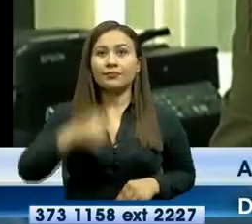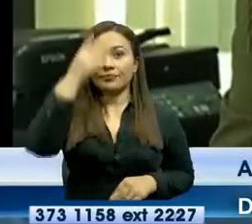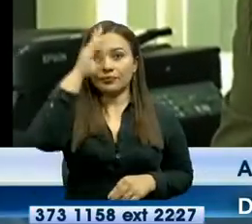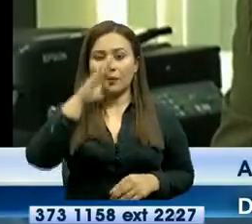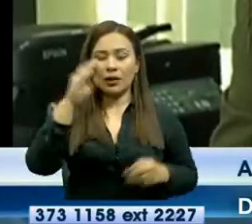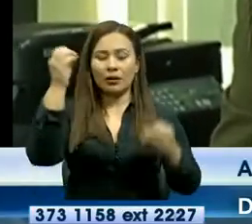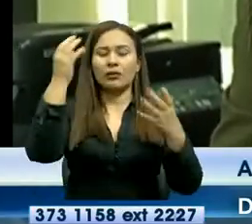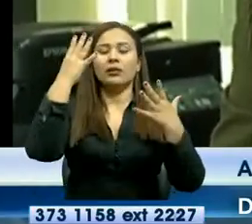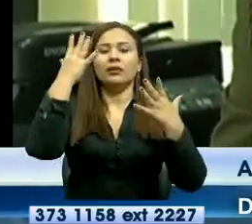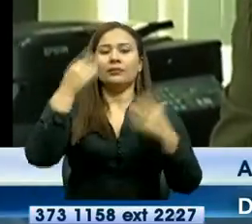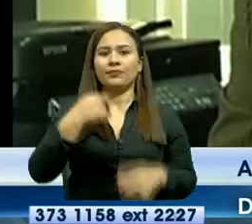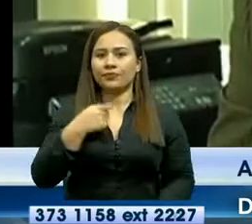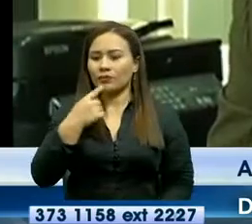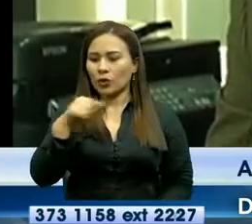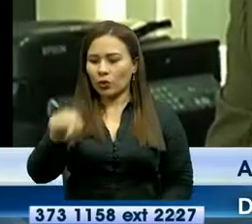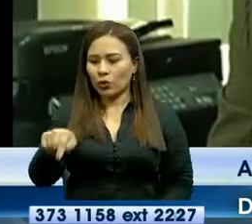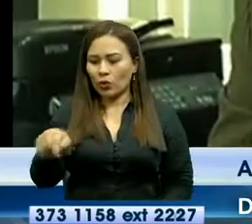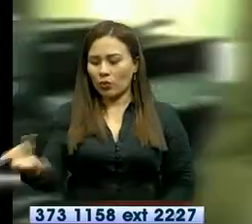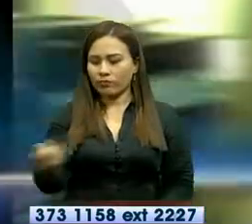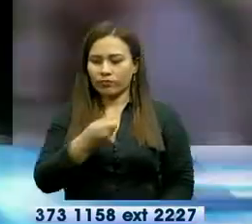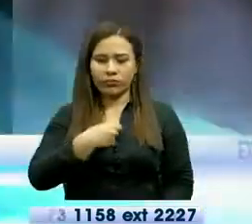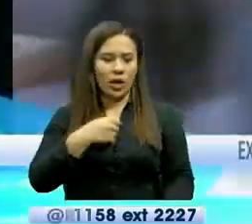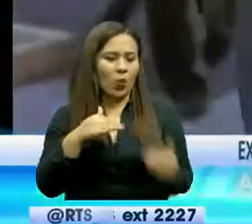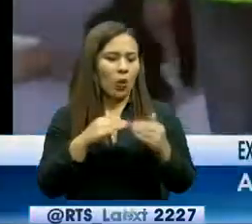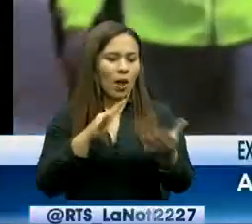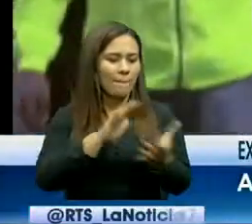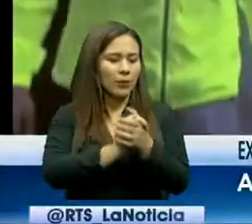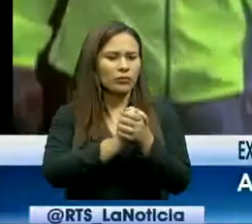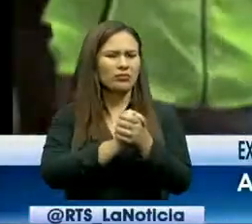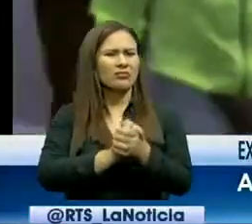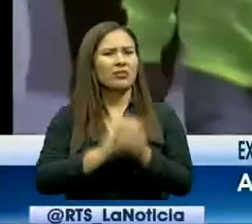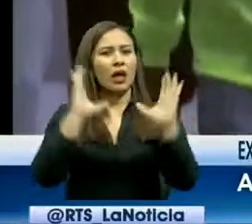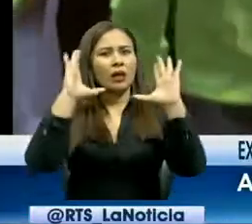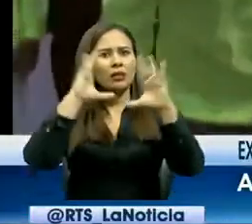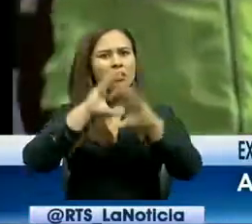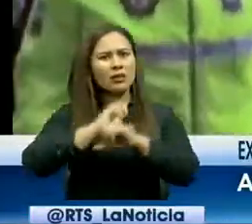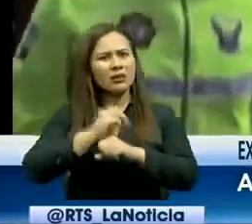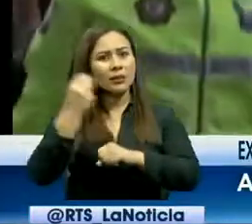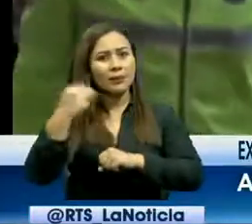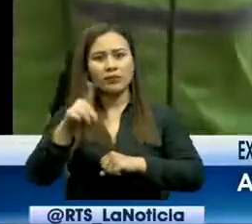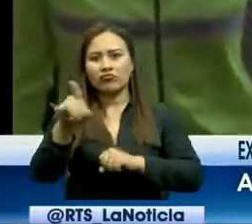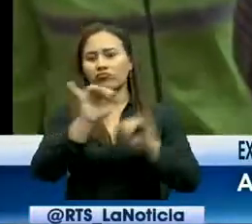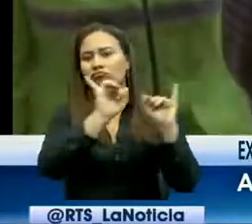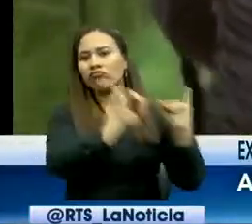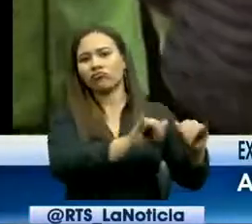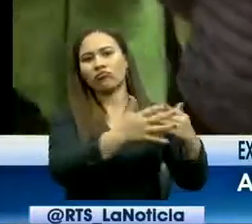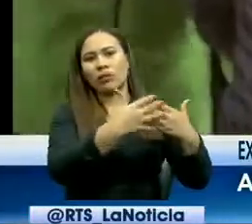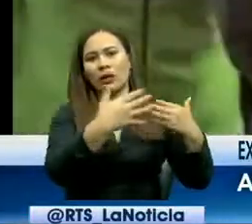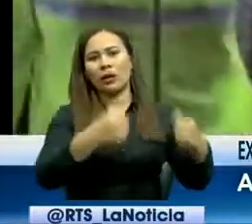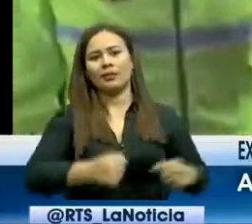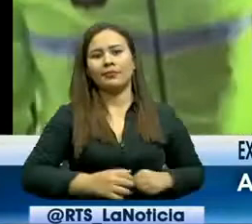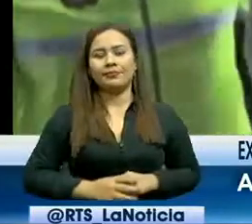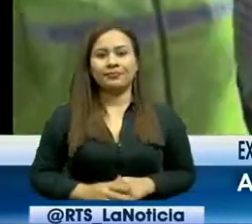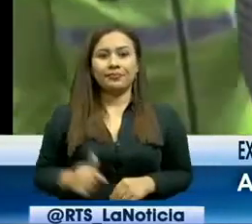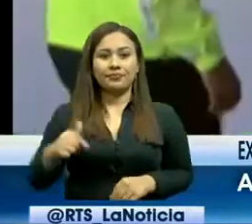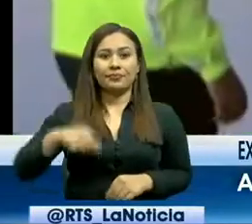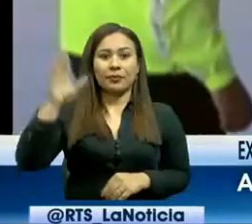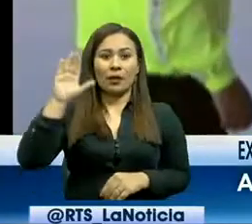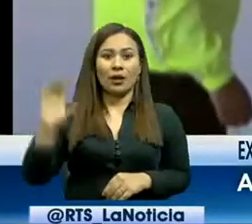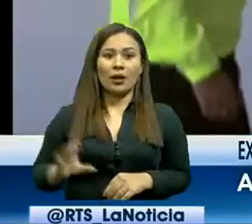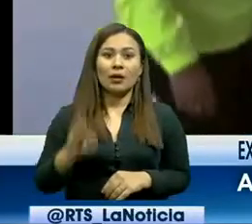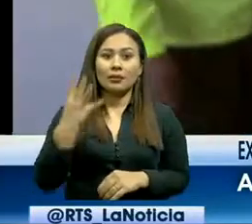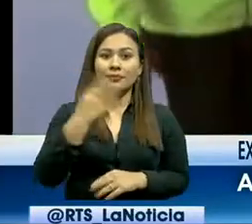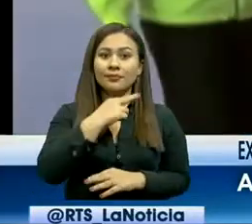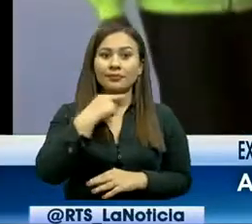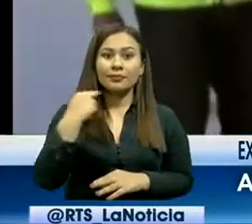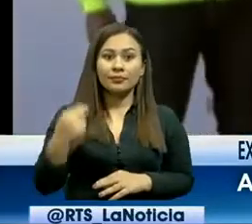iluminado indicando de que ellas van a ser sus esposas. Desde la noche del miércoles permanece en la penitenciaría del Litoral. El 4 de noviembre